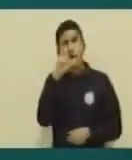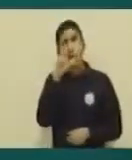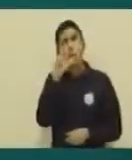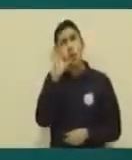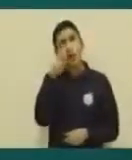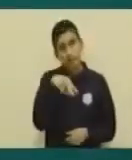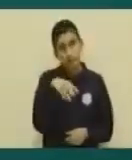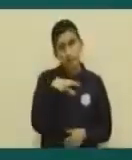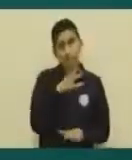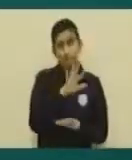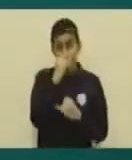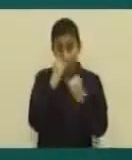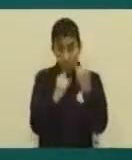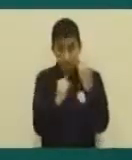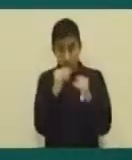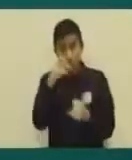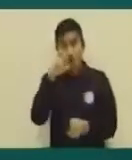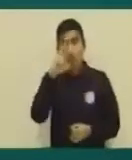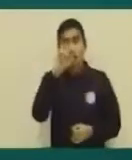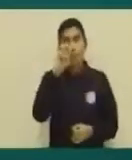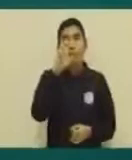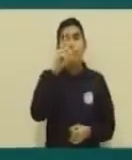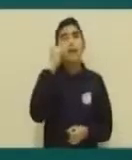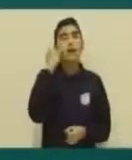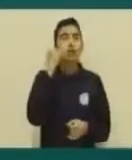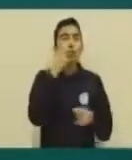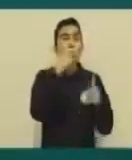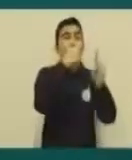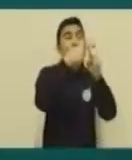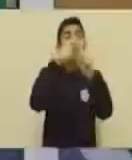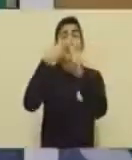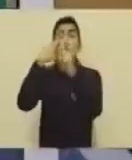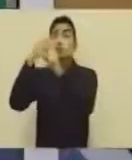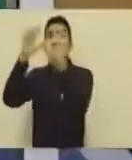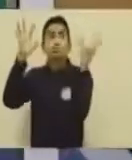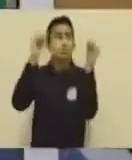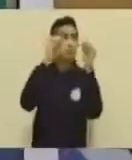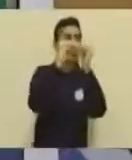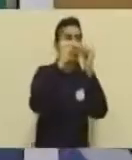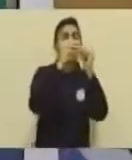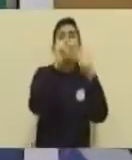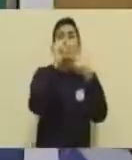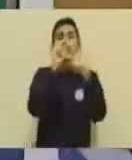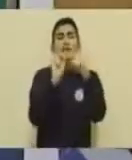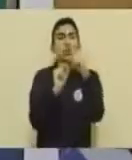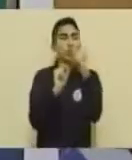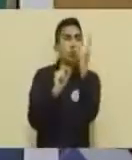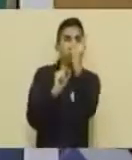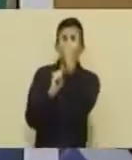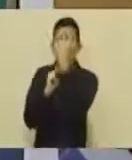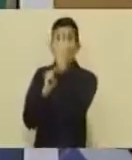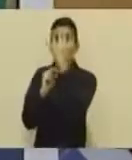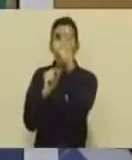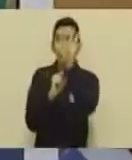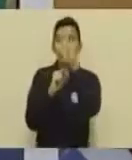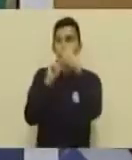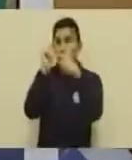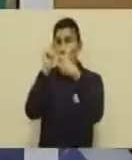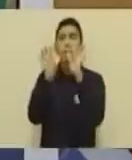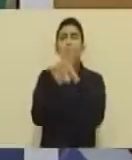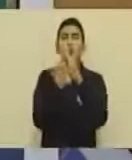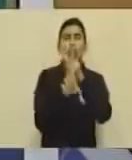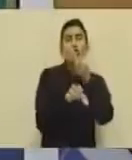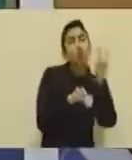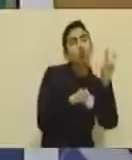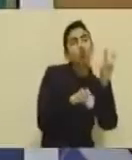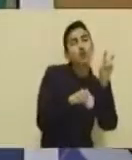Para poder encontrar el promedio es la sumatoria dividido el número de datos. Entonces tenemos nosotros nuestra sumatoria, que es 200, y